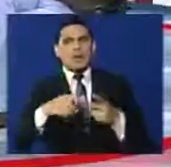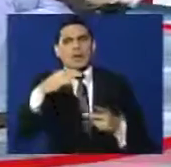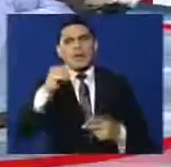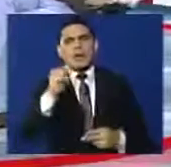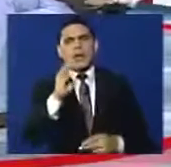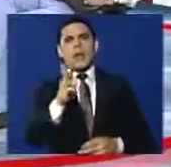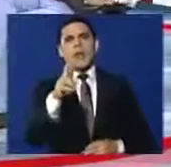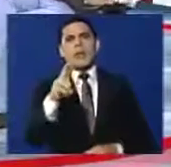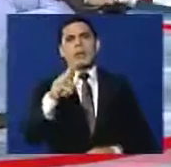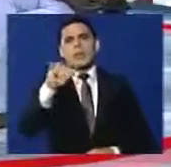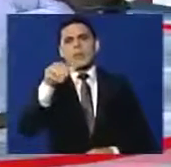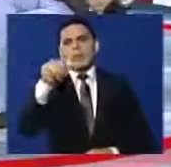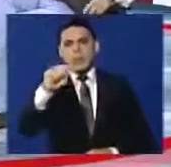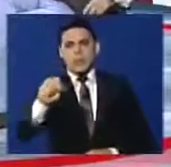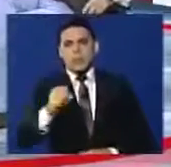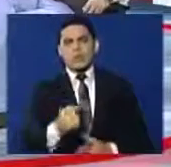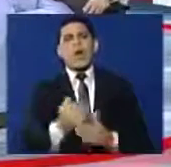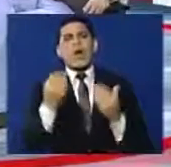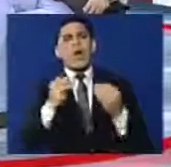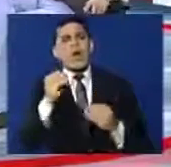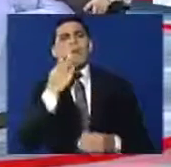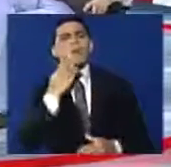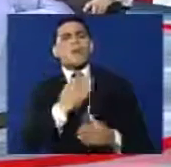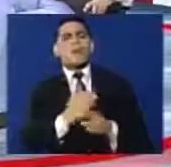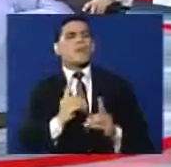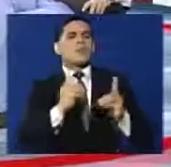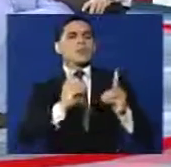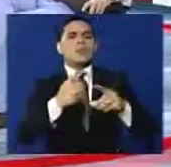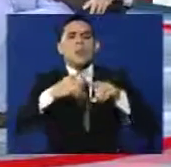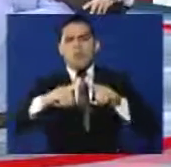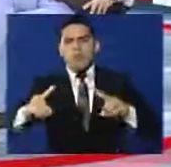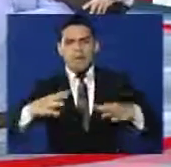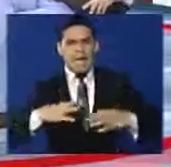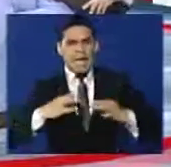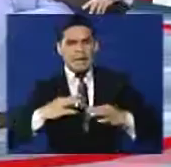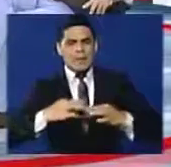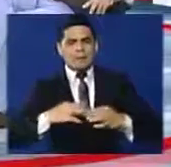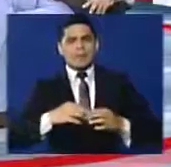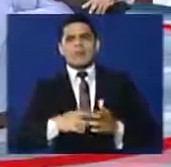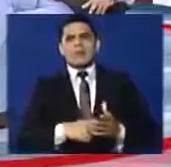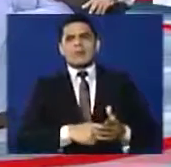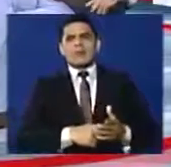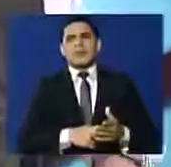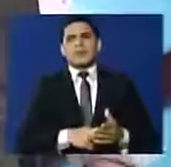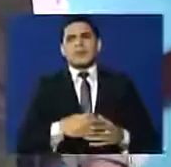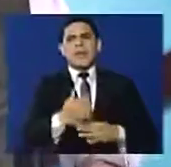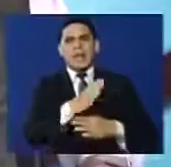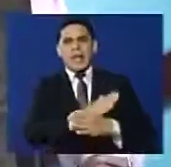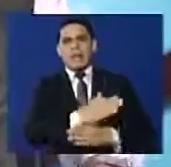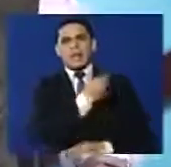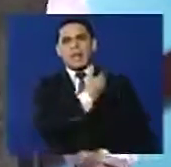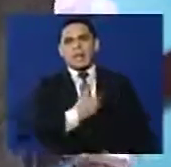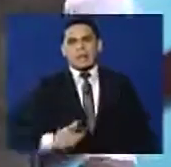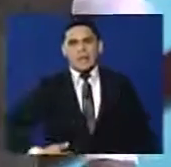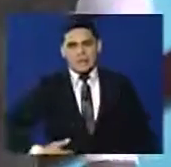que está montada ante el teatro. O quiero oír este texto sobre las camisas voladoras, ¿cómo se llama el presidente? Se me olvidó el nombre de la pieza, ¿no?